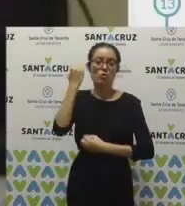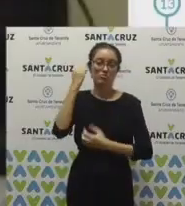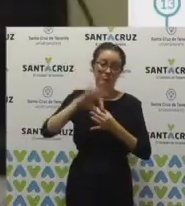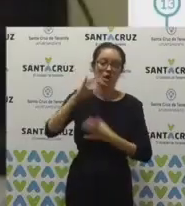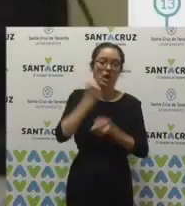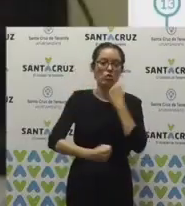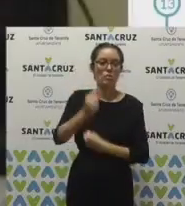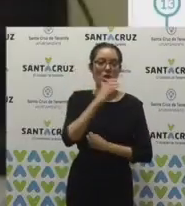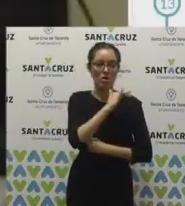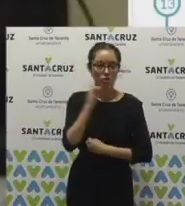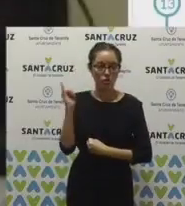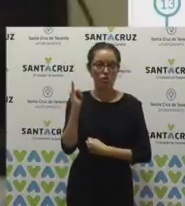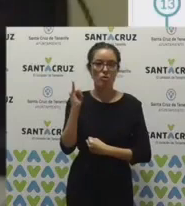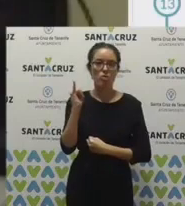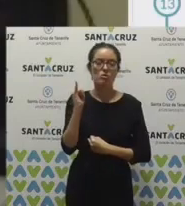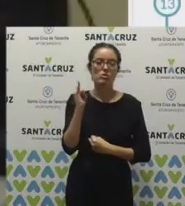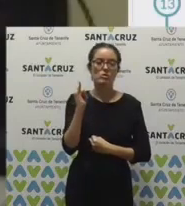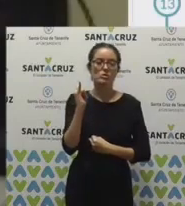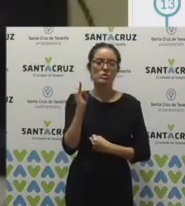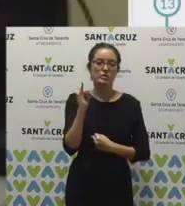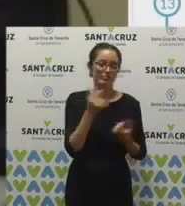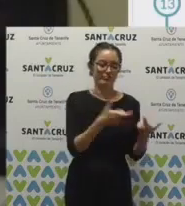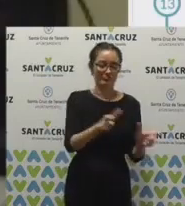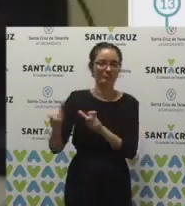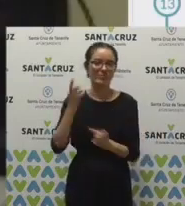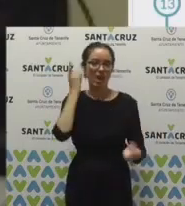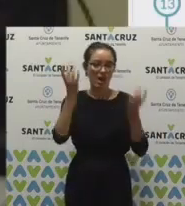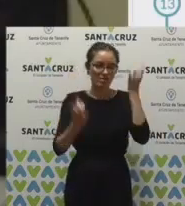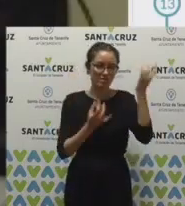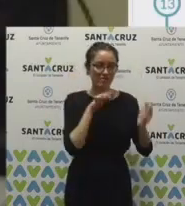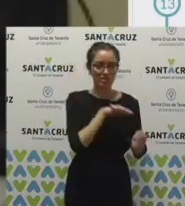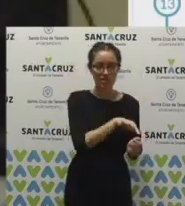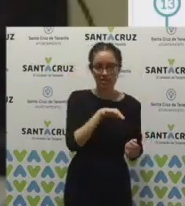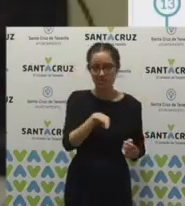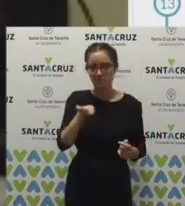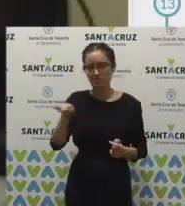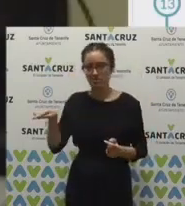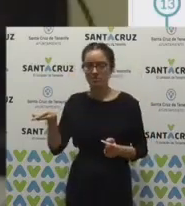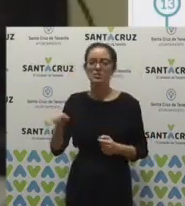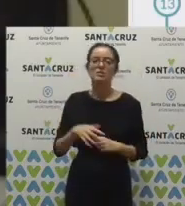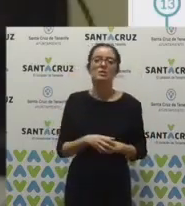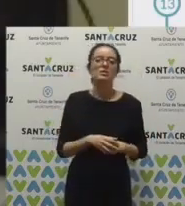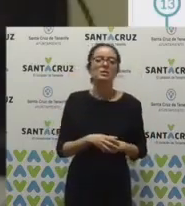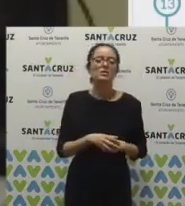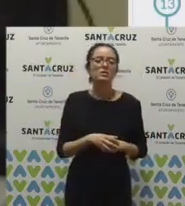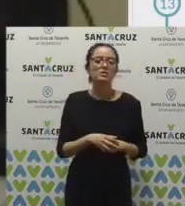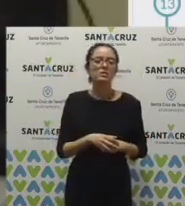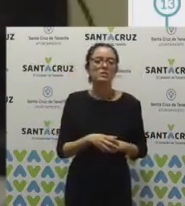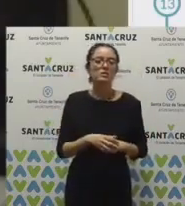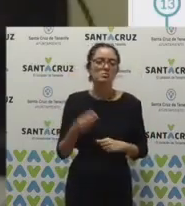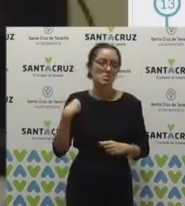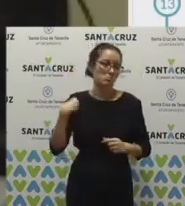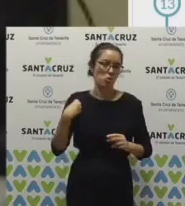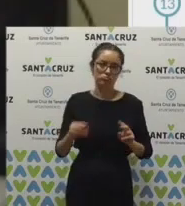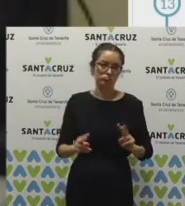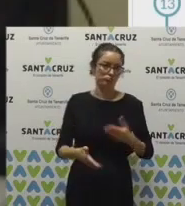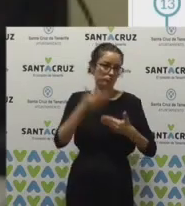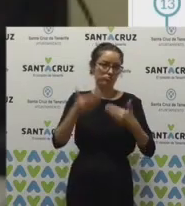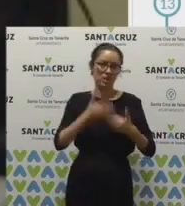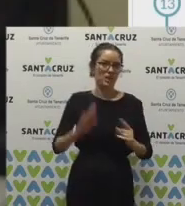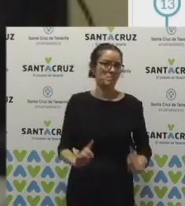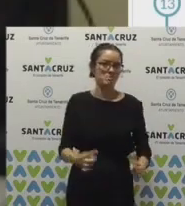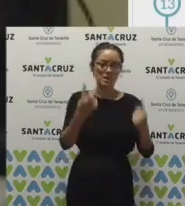englobar los diferentes segmentos de actividad que conforman este sector según las definiciones más actuales del mismo